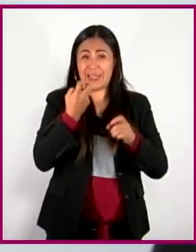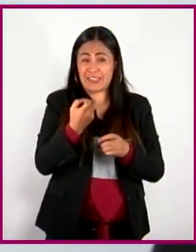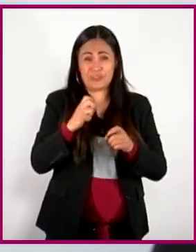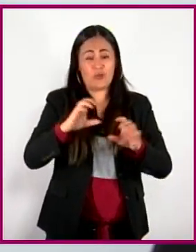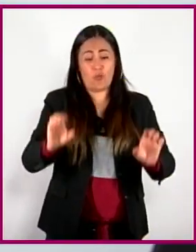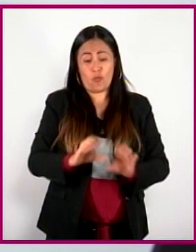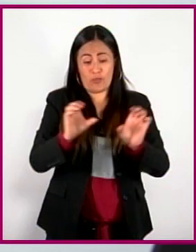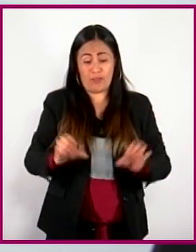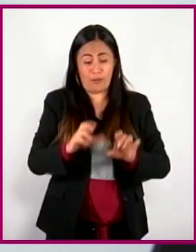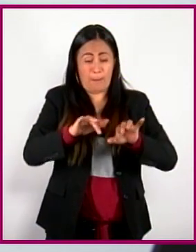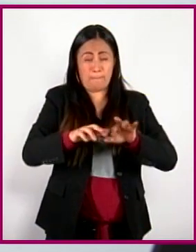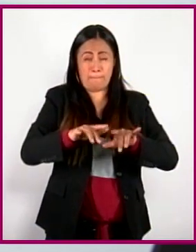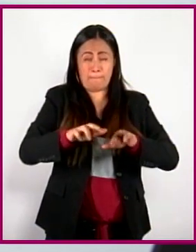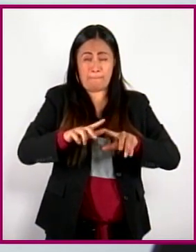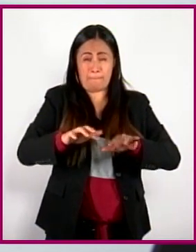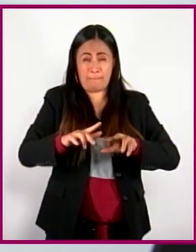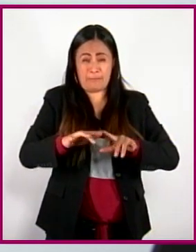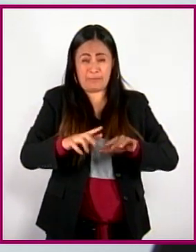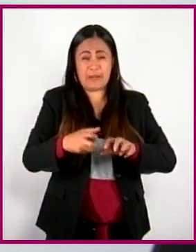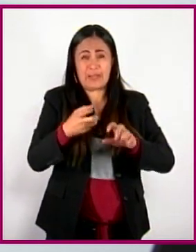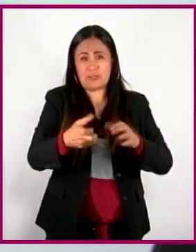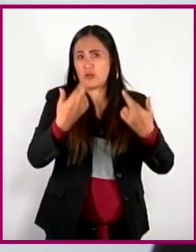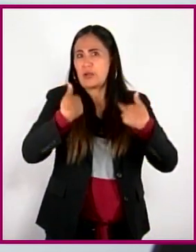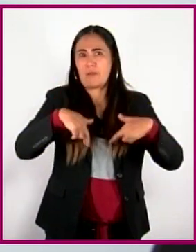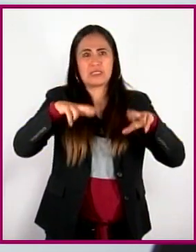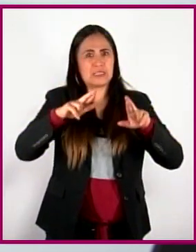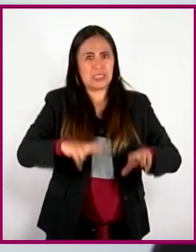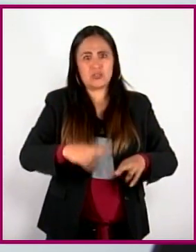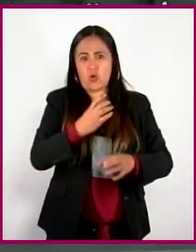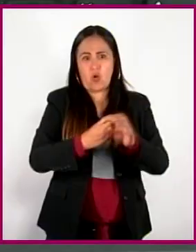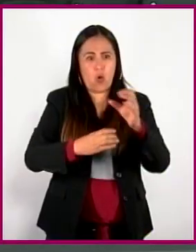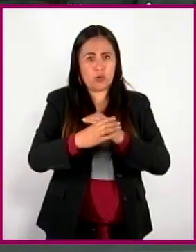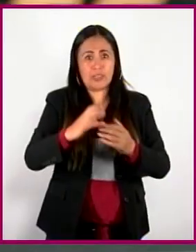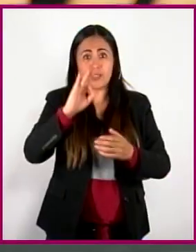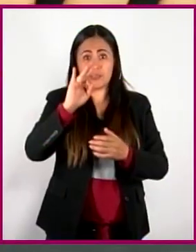en una computadora que siempre tiene una representación finita de las cosas, ¿no?